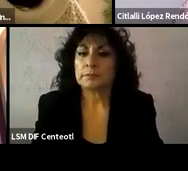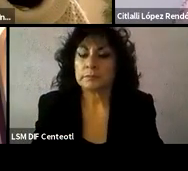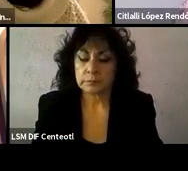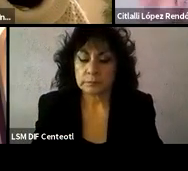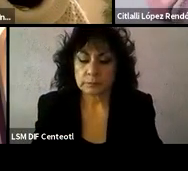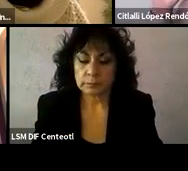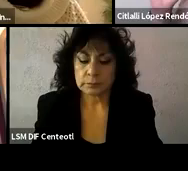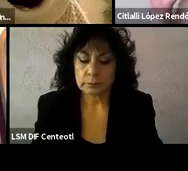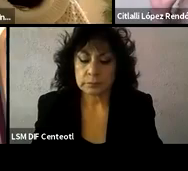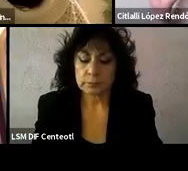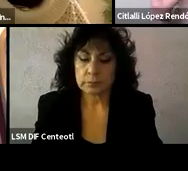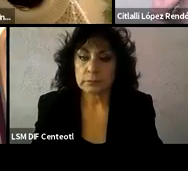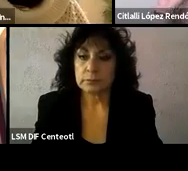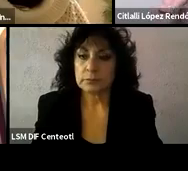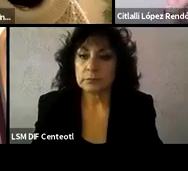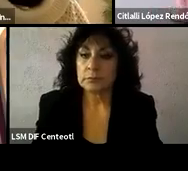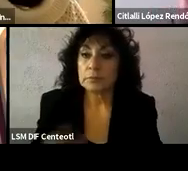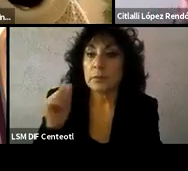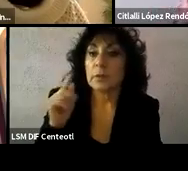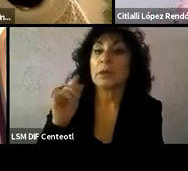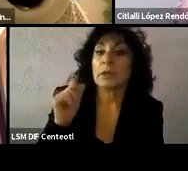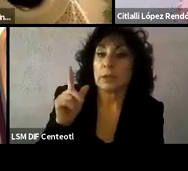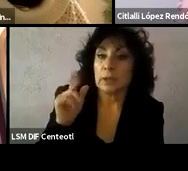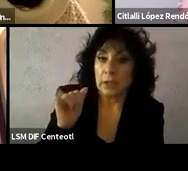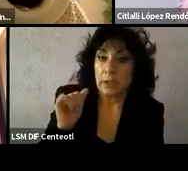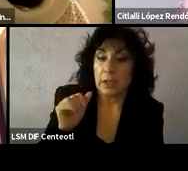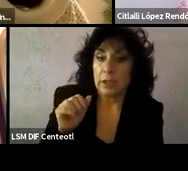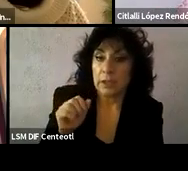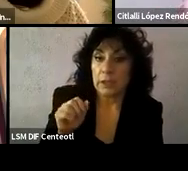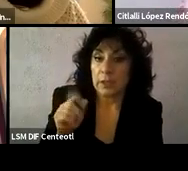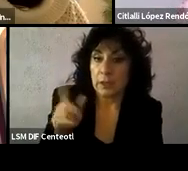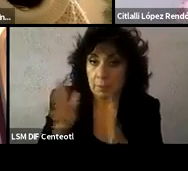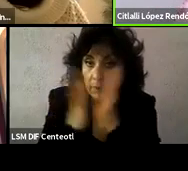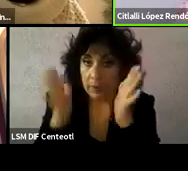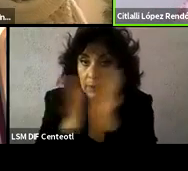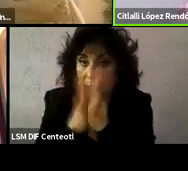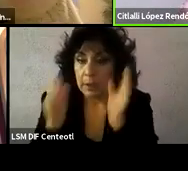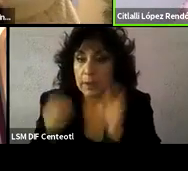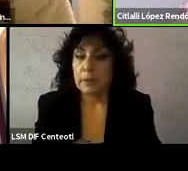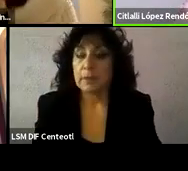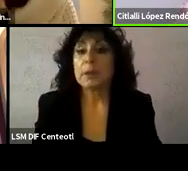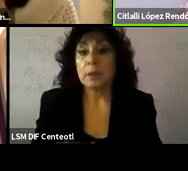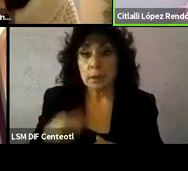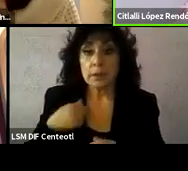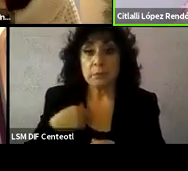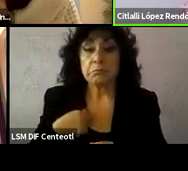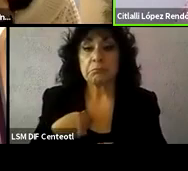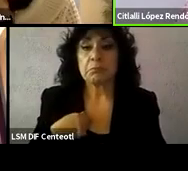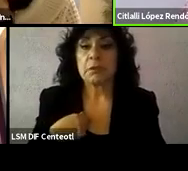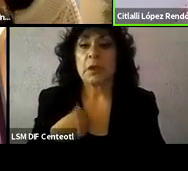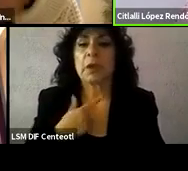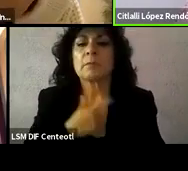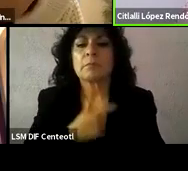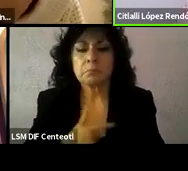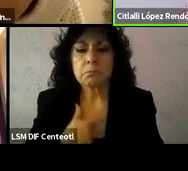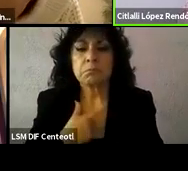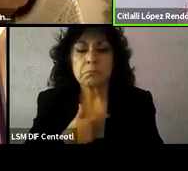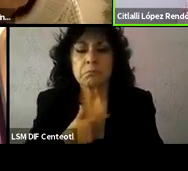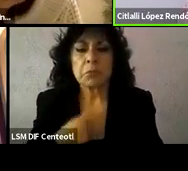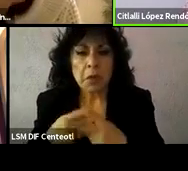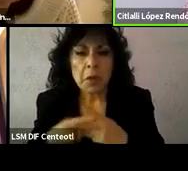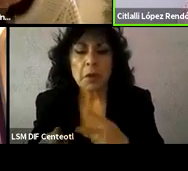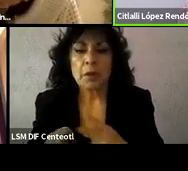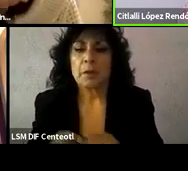Entonces, Citlali abrió su micro. Sí, me gustaría empezar yo porque